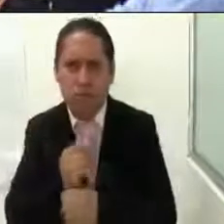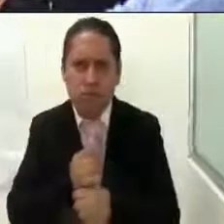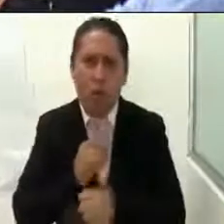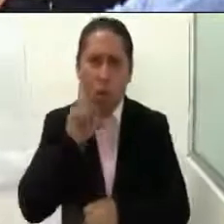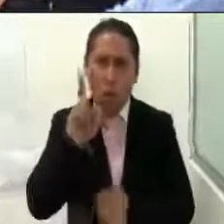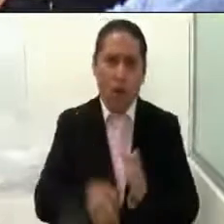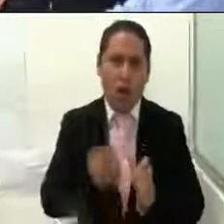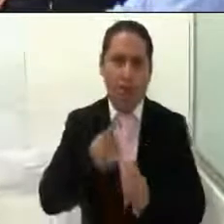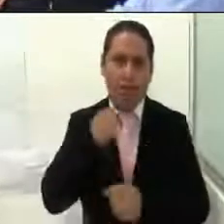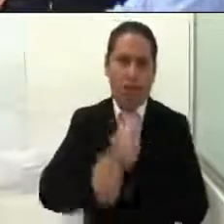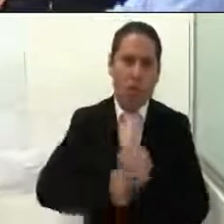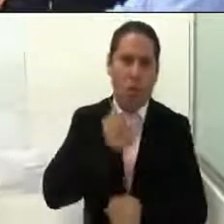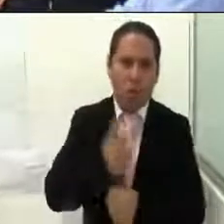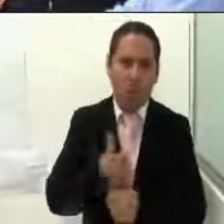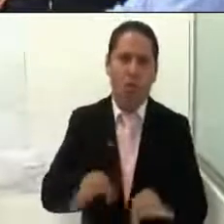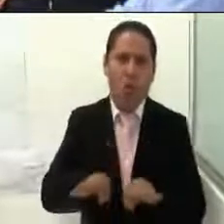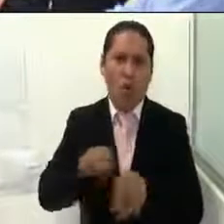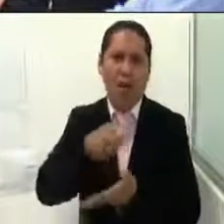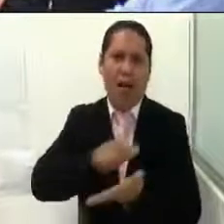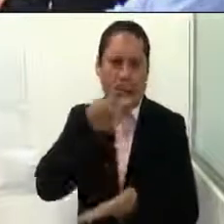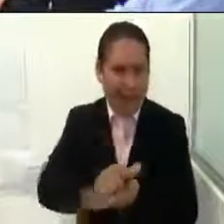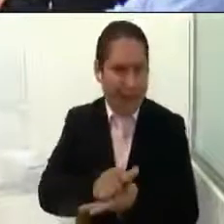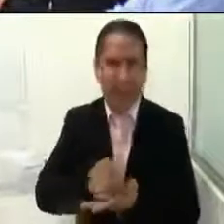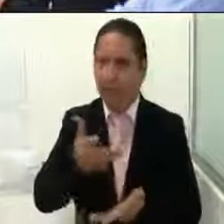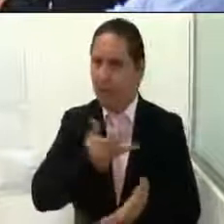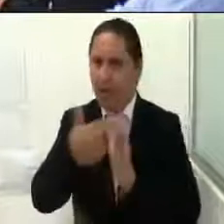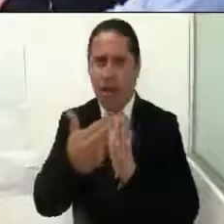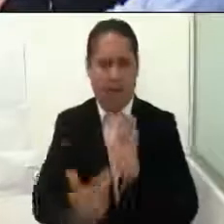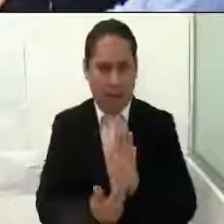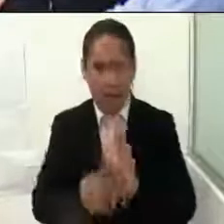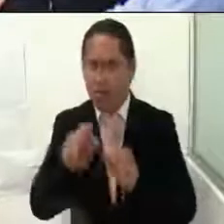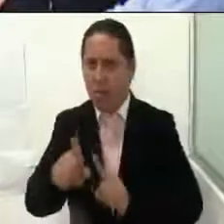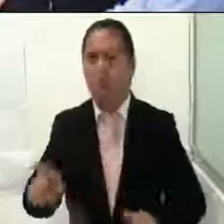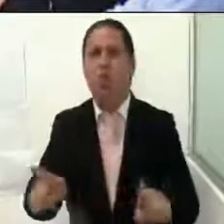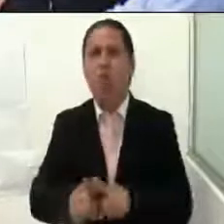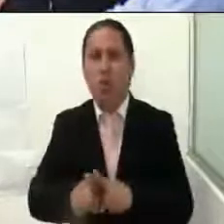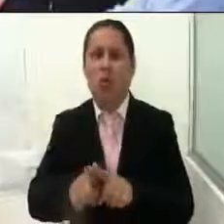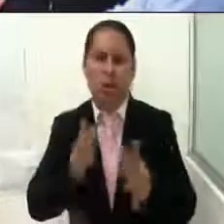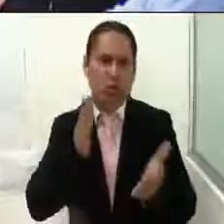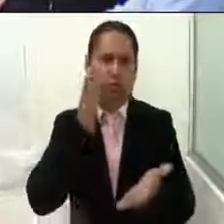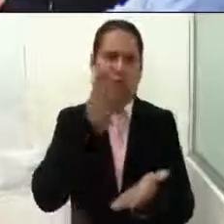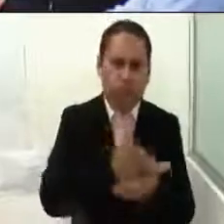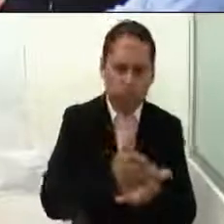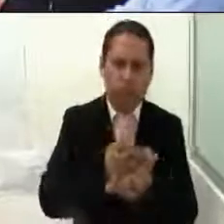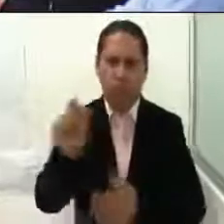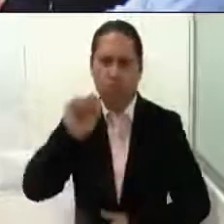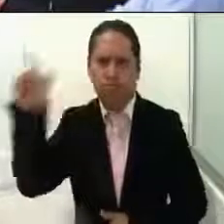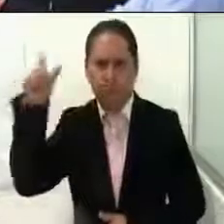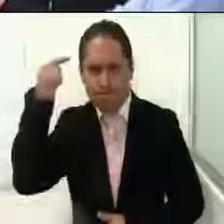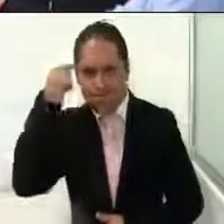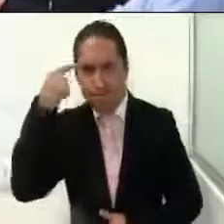año como lo establece la ley del notariado y mismas que son visitadas por inspectores especializados en la materia